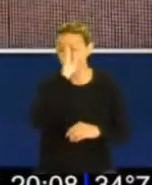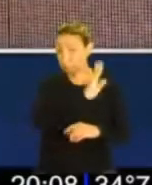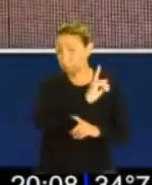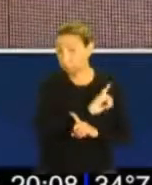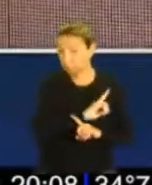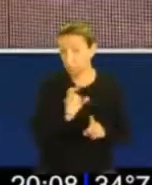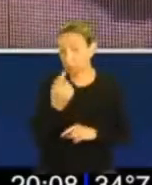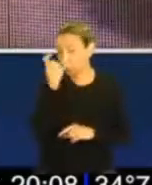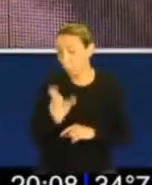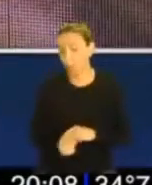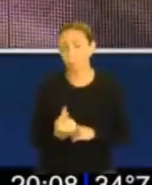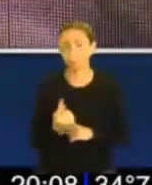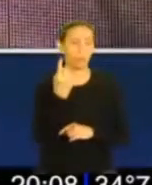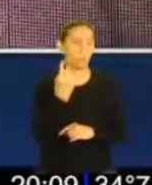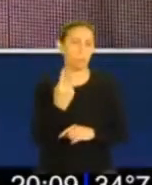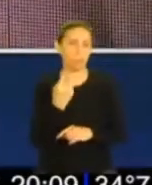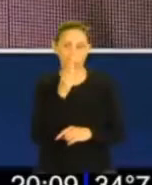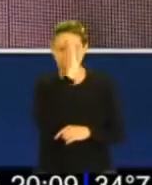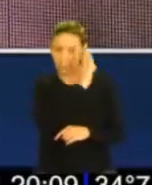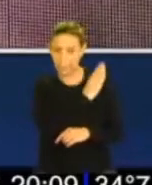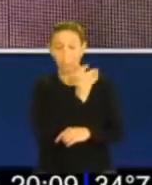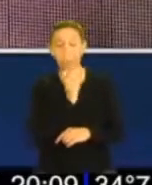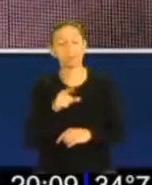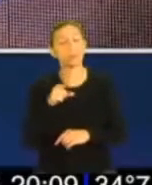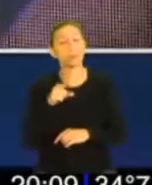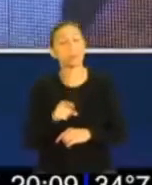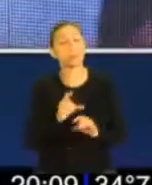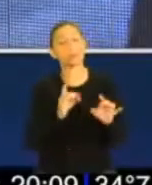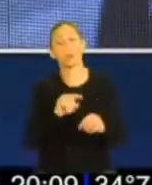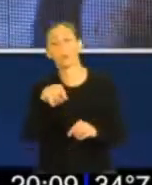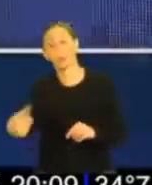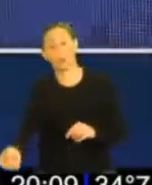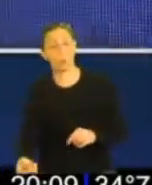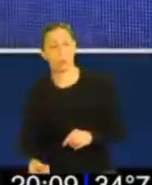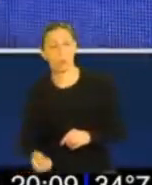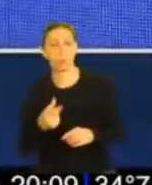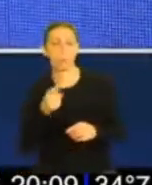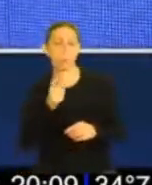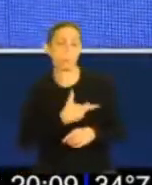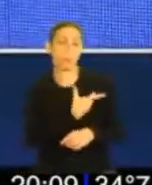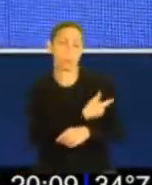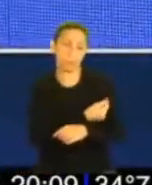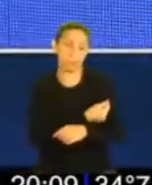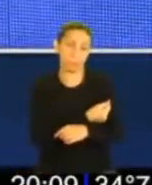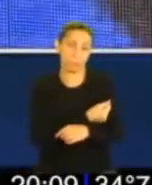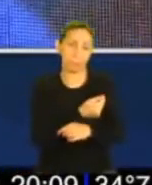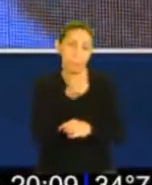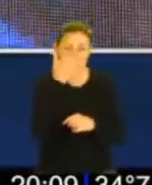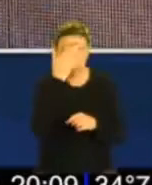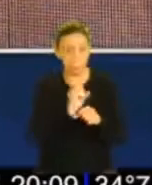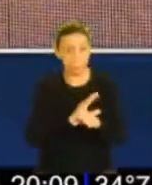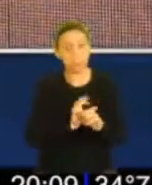internación, tenemos un solo paciente internado, pero esta persona contagia a otras, ¿no? Uno que está vacunado y contrae